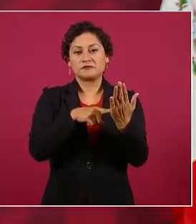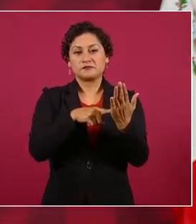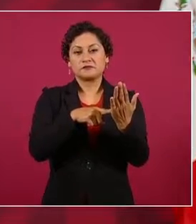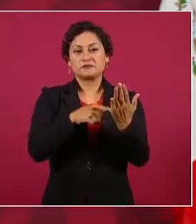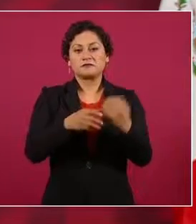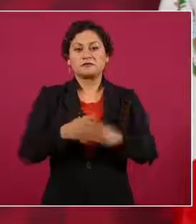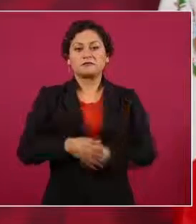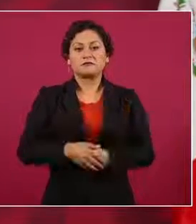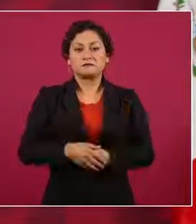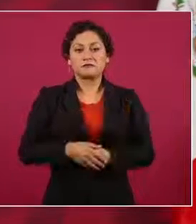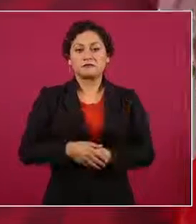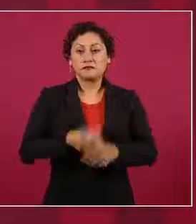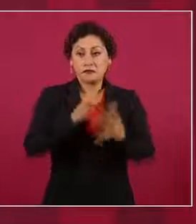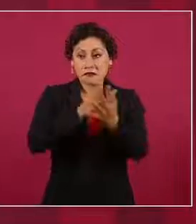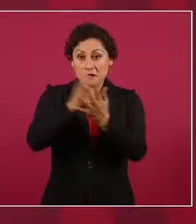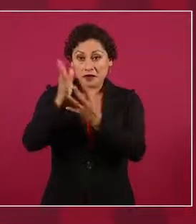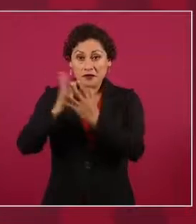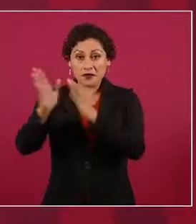los medios